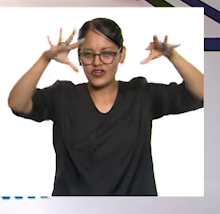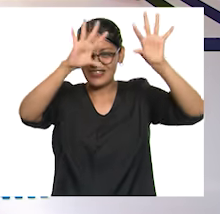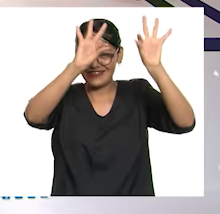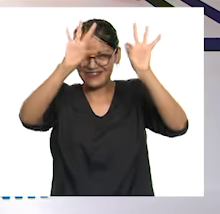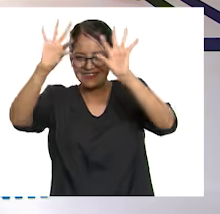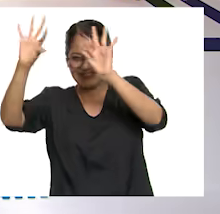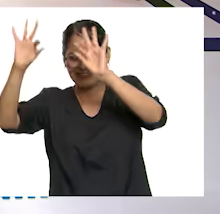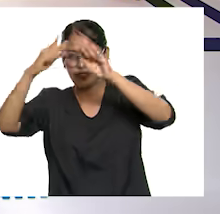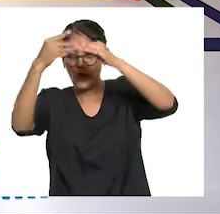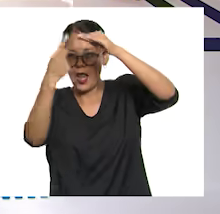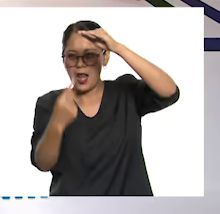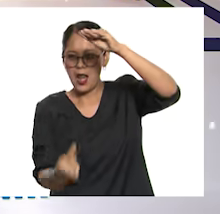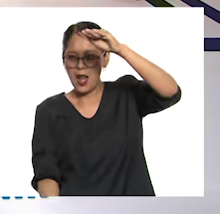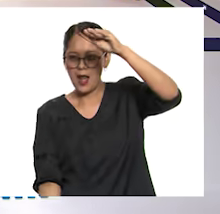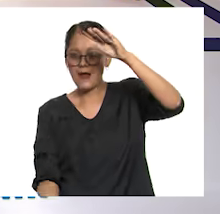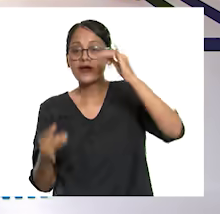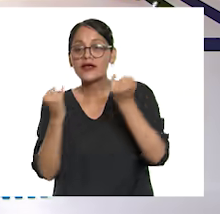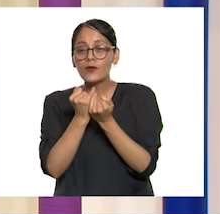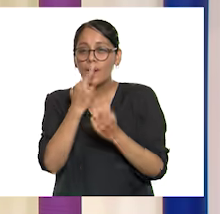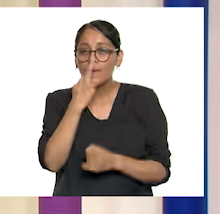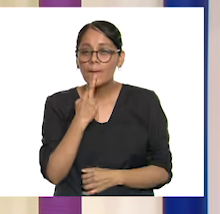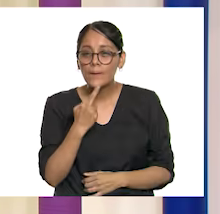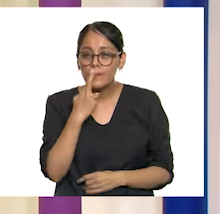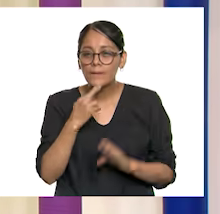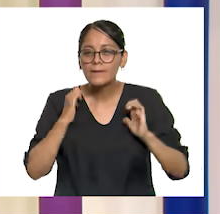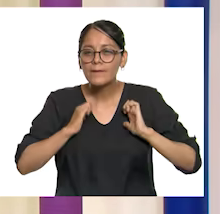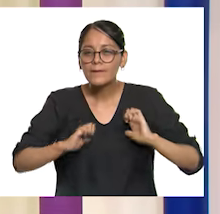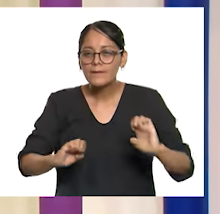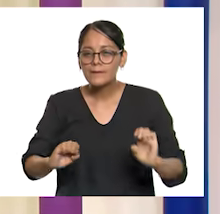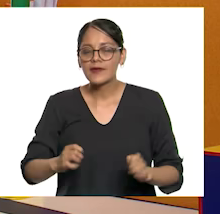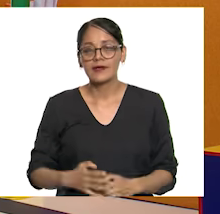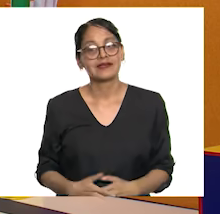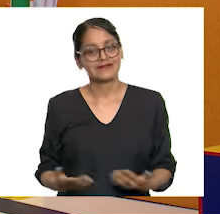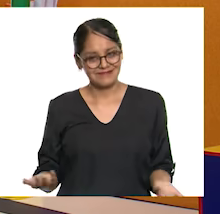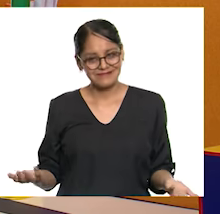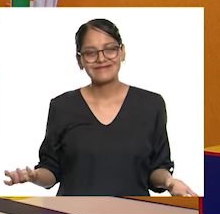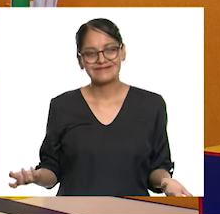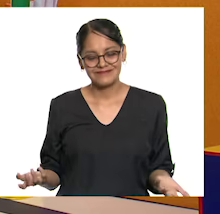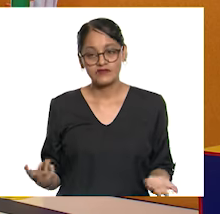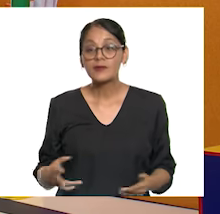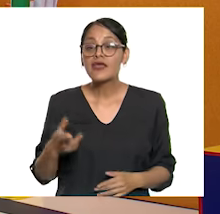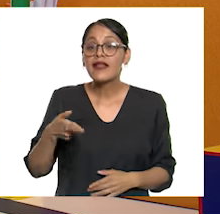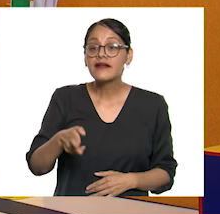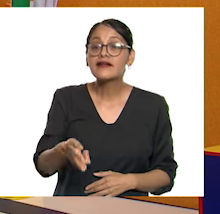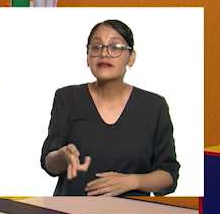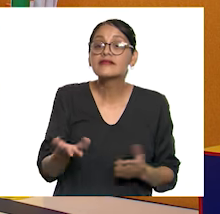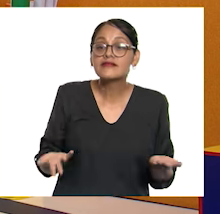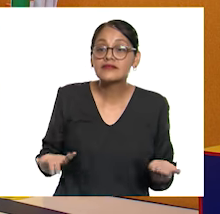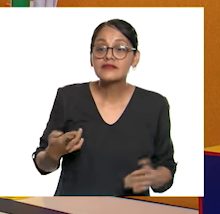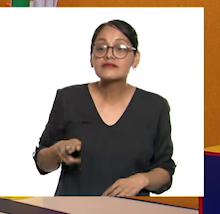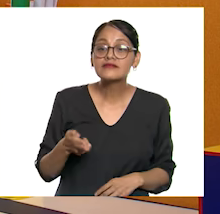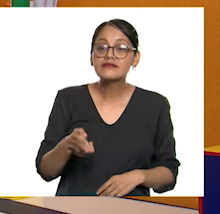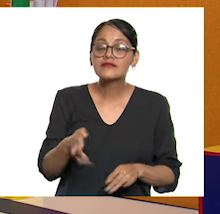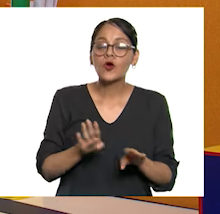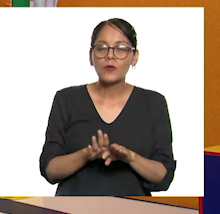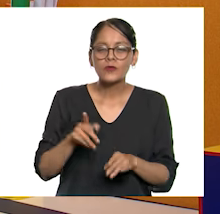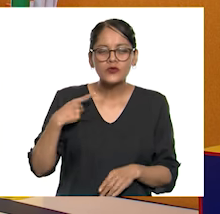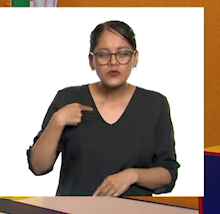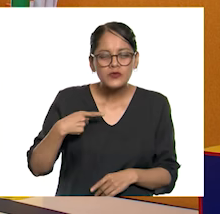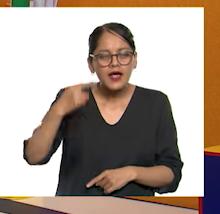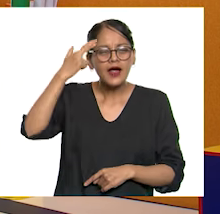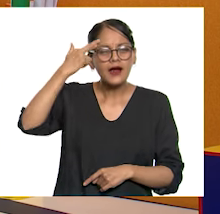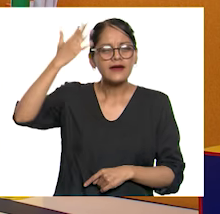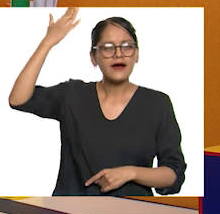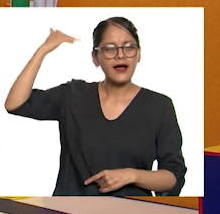largas y me las imaginé color rojo. Así es, ¿y el río te recordó algún lugar que en tu